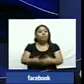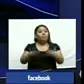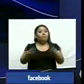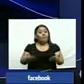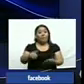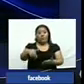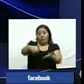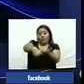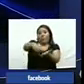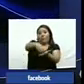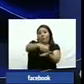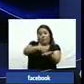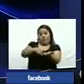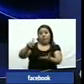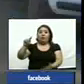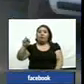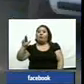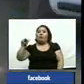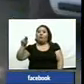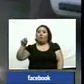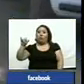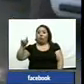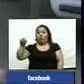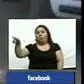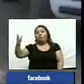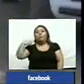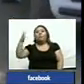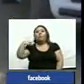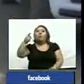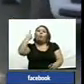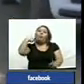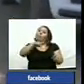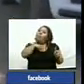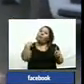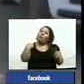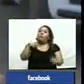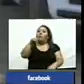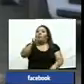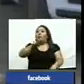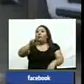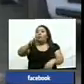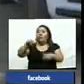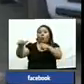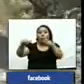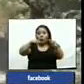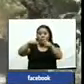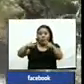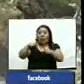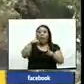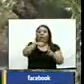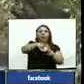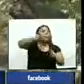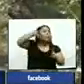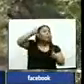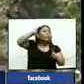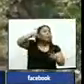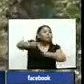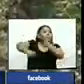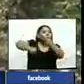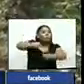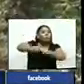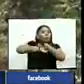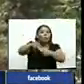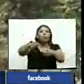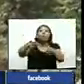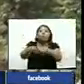En el municipio del Tránsito, en San Miguel, fue asesinado José Gustavo Castillo, de 43 años, un entrenador de fútbol del equipo del